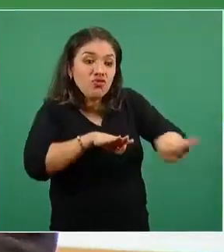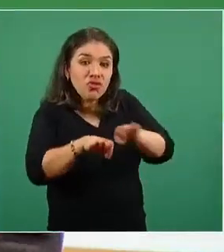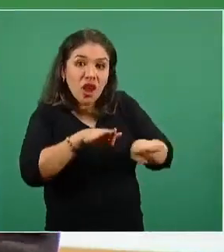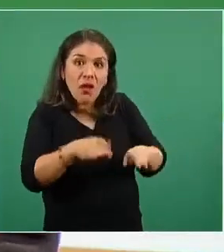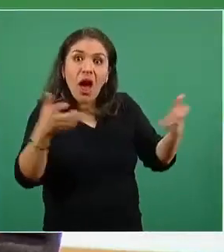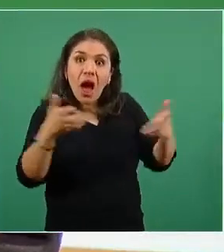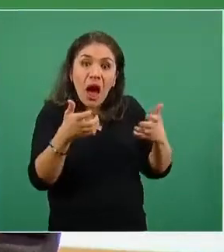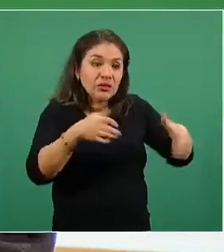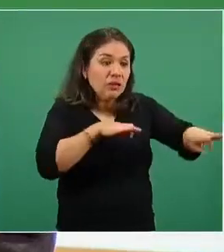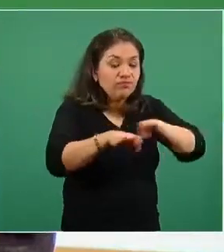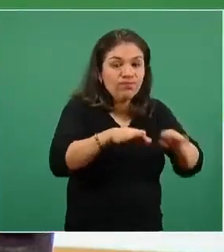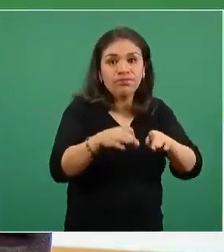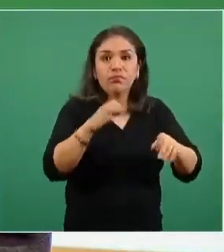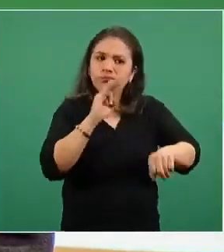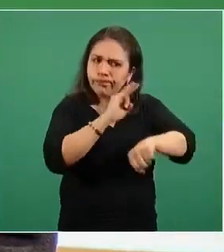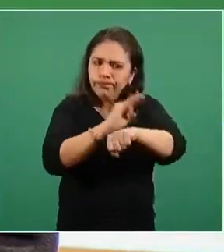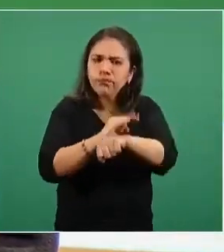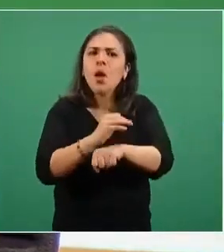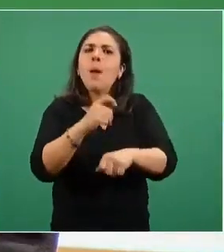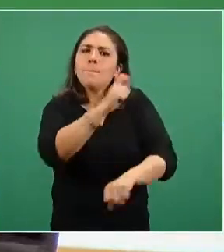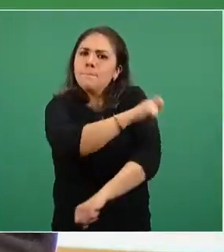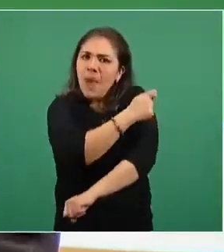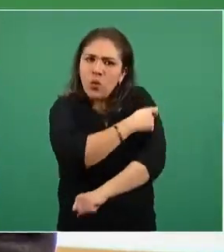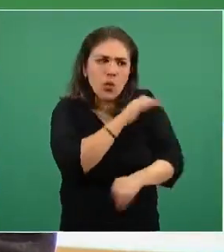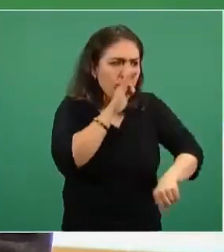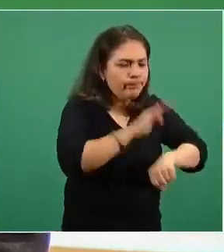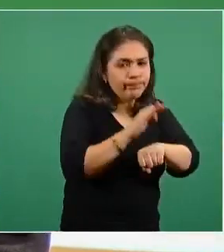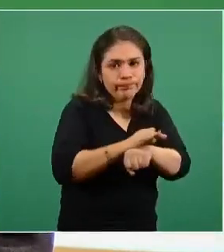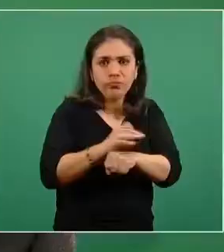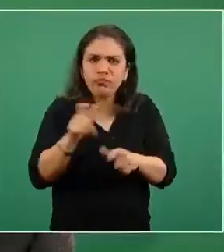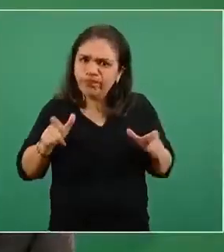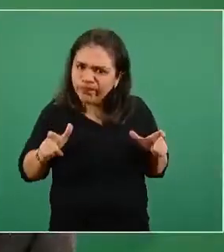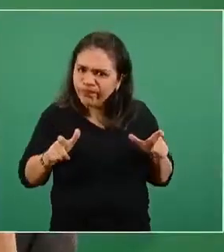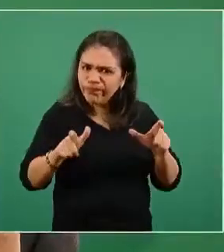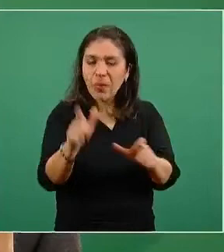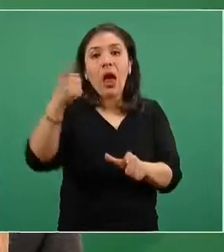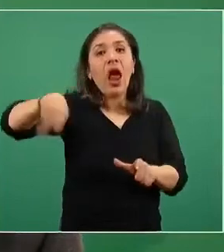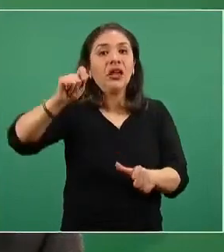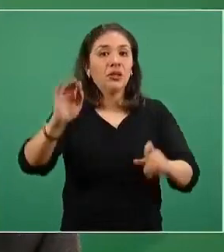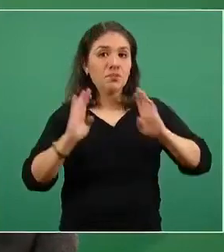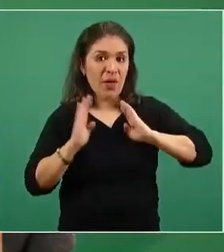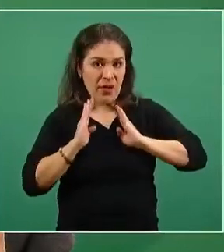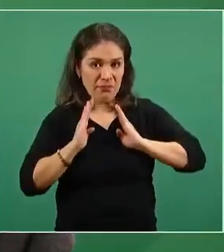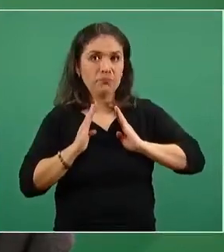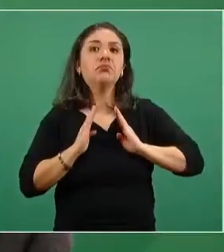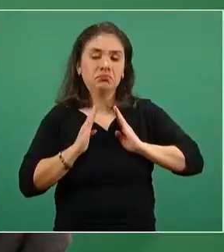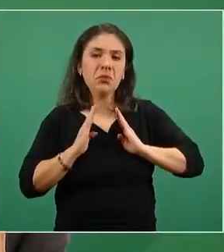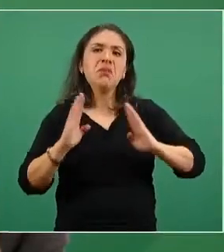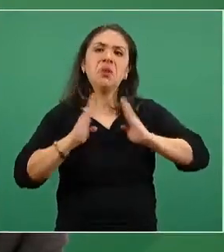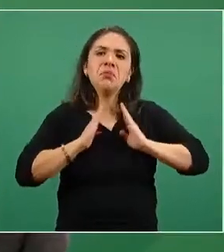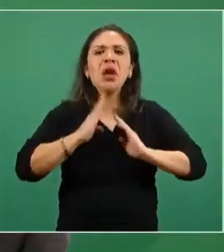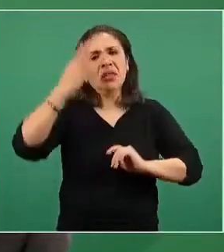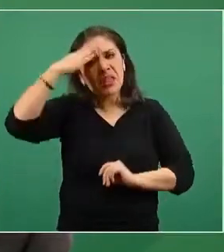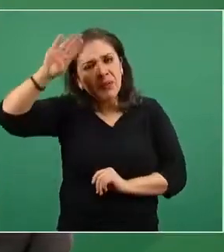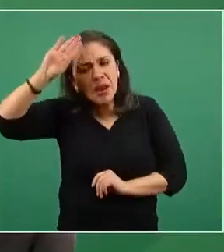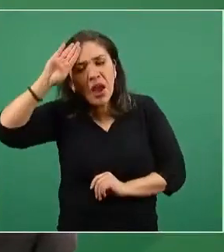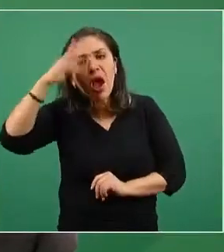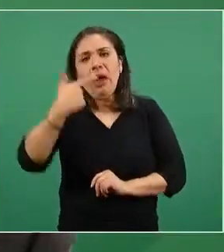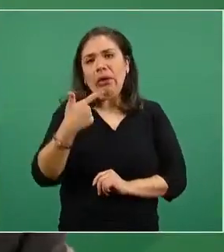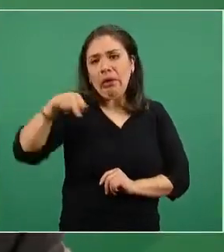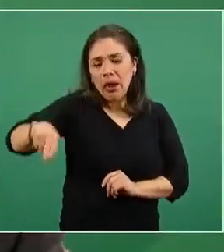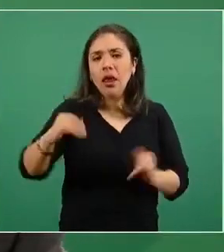proteger la operación y proteger el producto, como Fuerzas Armadas que son Ejército, Marina, Guardia